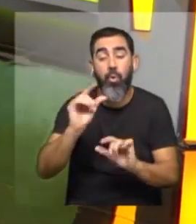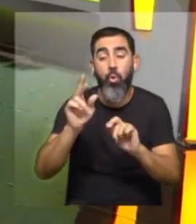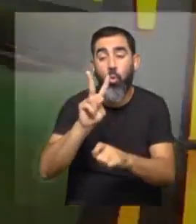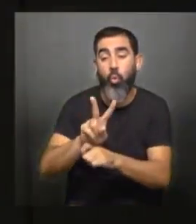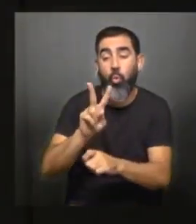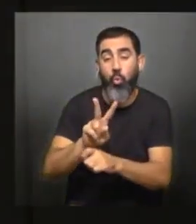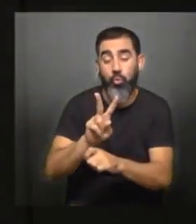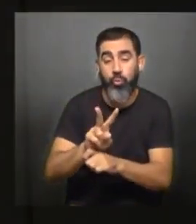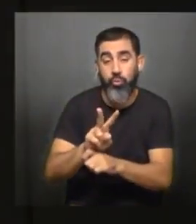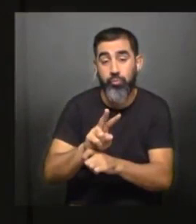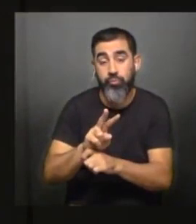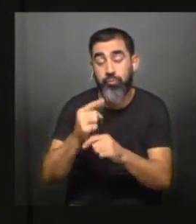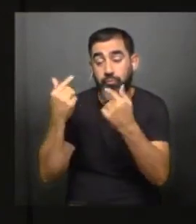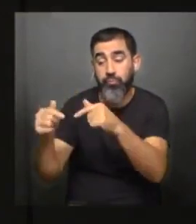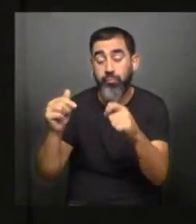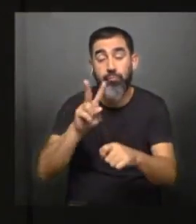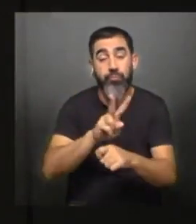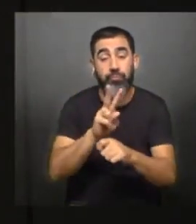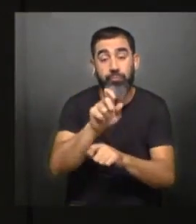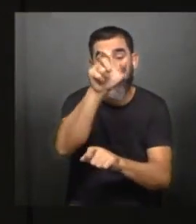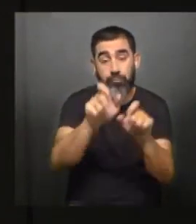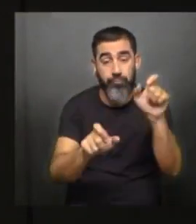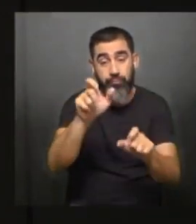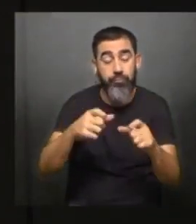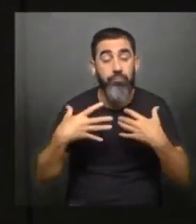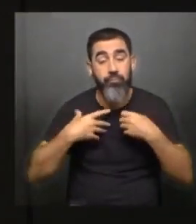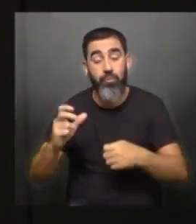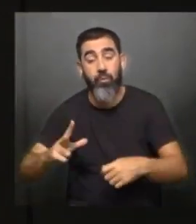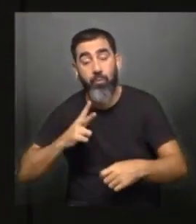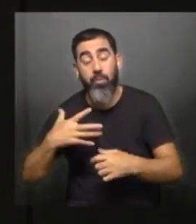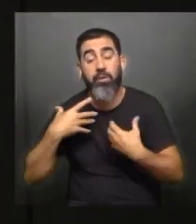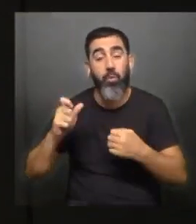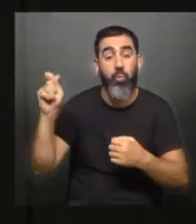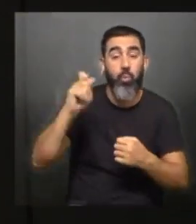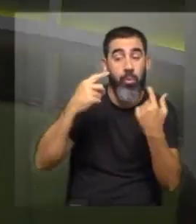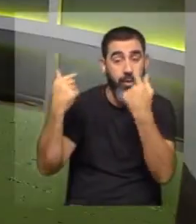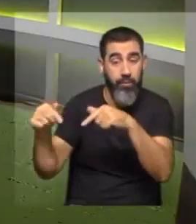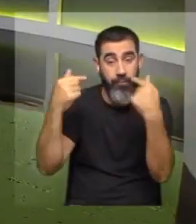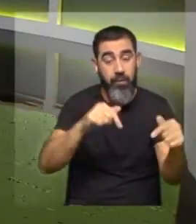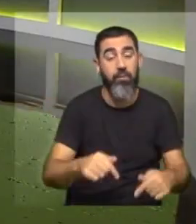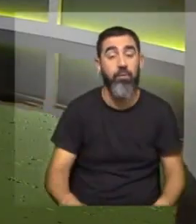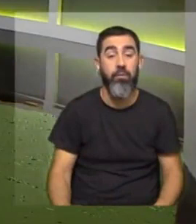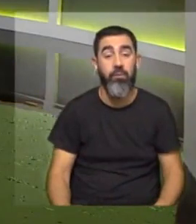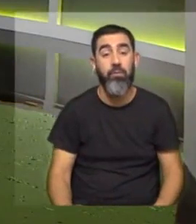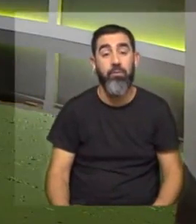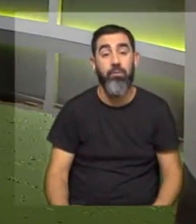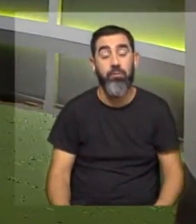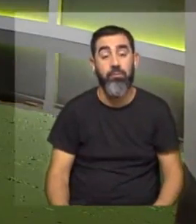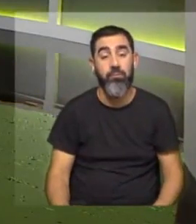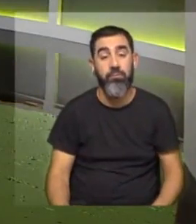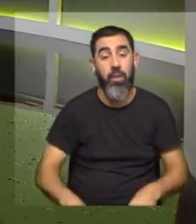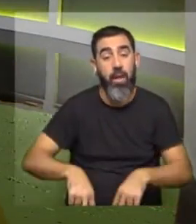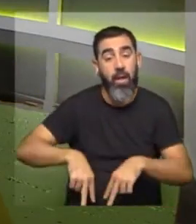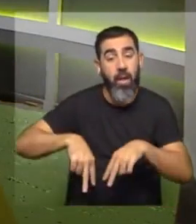controles. No es la misma cantidad de controles que tiene un usuario de salud privada que un usuario de salud pública. Nosotros analizamos